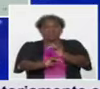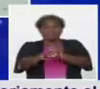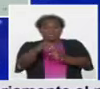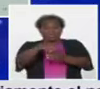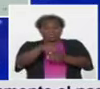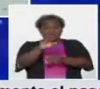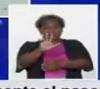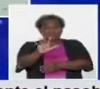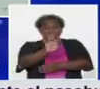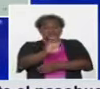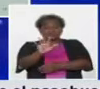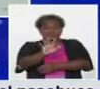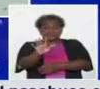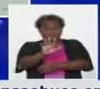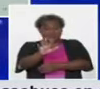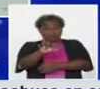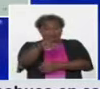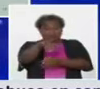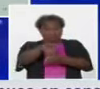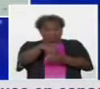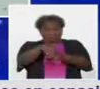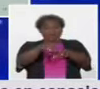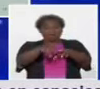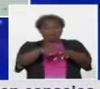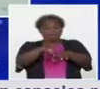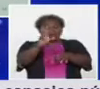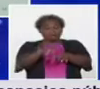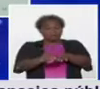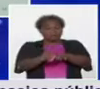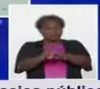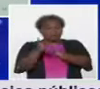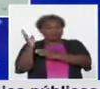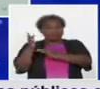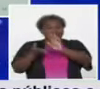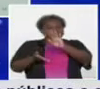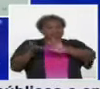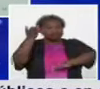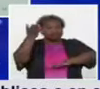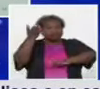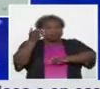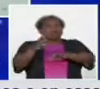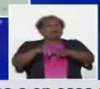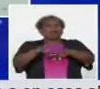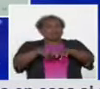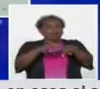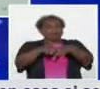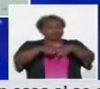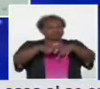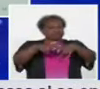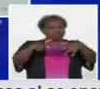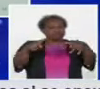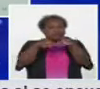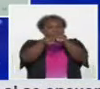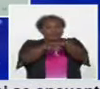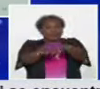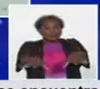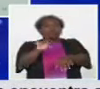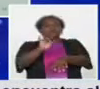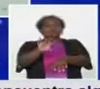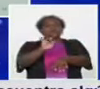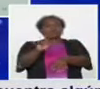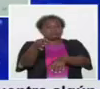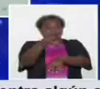555 casos autóctonos. Cifra elevada todavía, disperso en sus 15 municipios. Boyero con